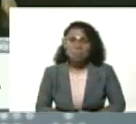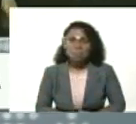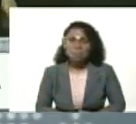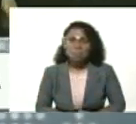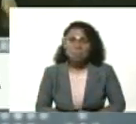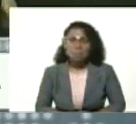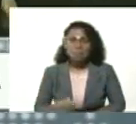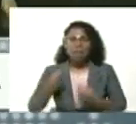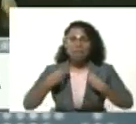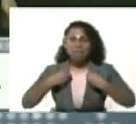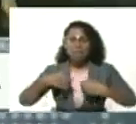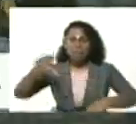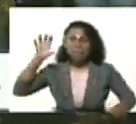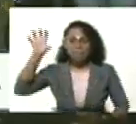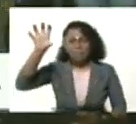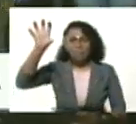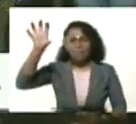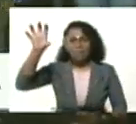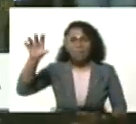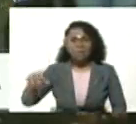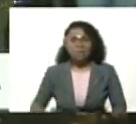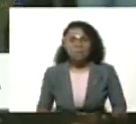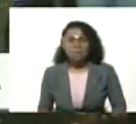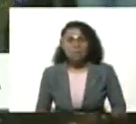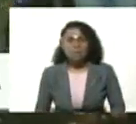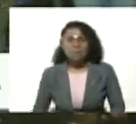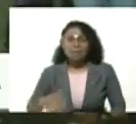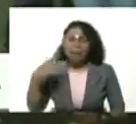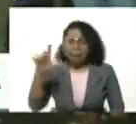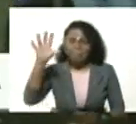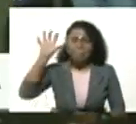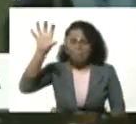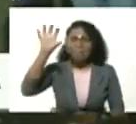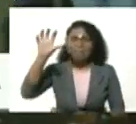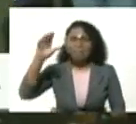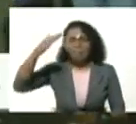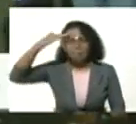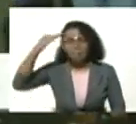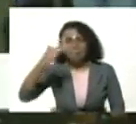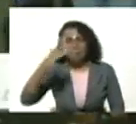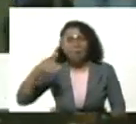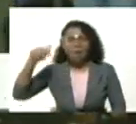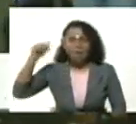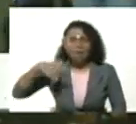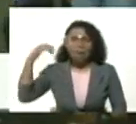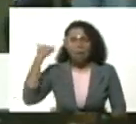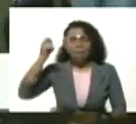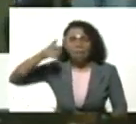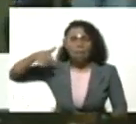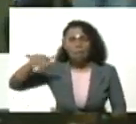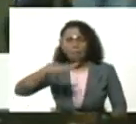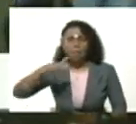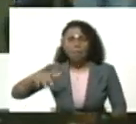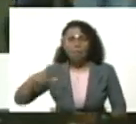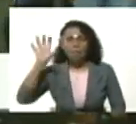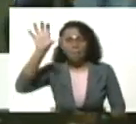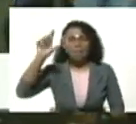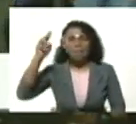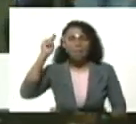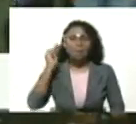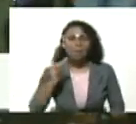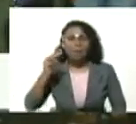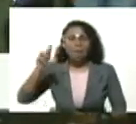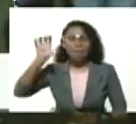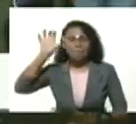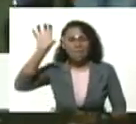¡Viva la patria! ¡Viva! Tenemos patria, mi comandante. Aquí está su pueblo. Aquí está la patria de Simón Bolívar, la